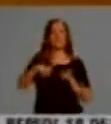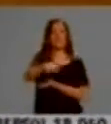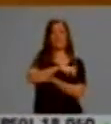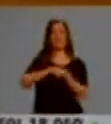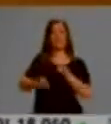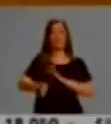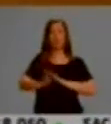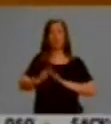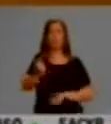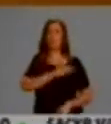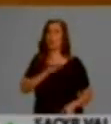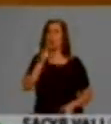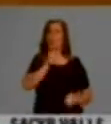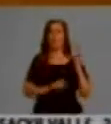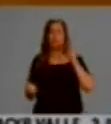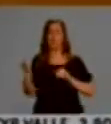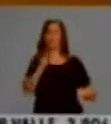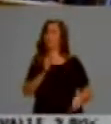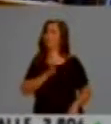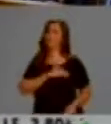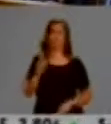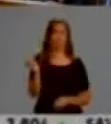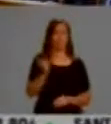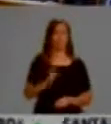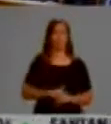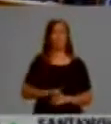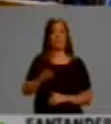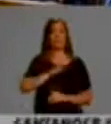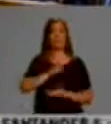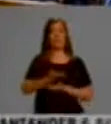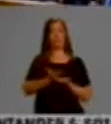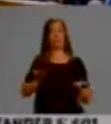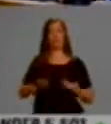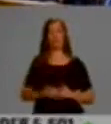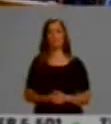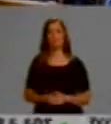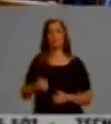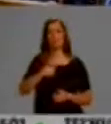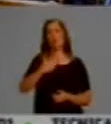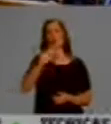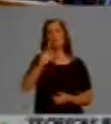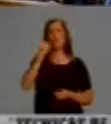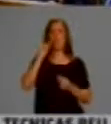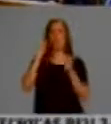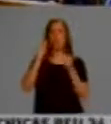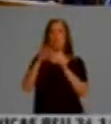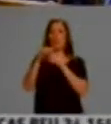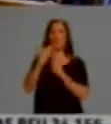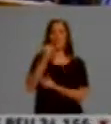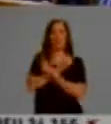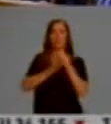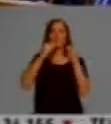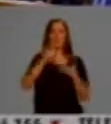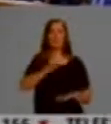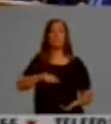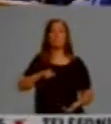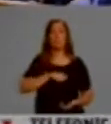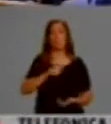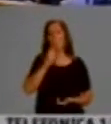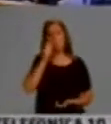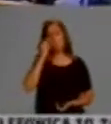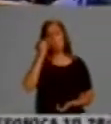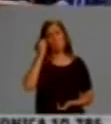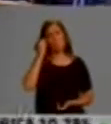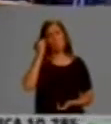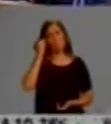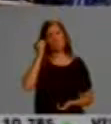despropósitos sigan creciendo. Señorías, no voy a hacer un debate sobre la situación económica de España.